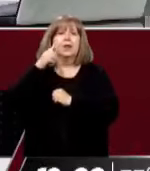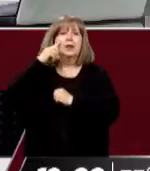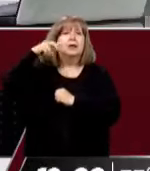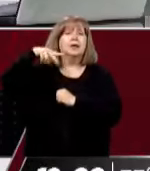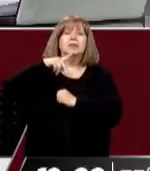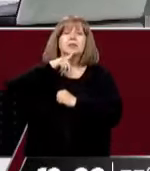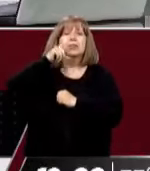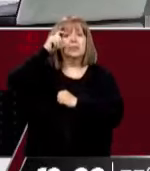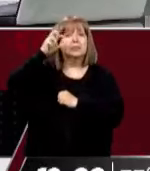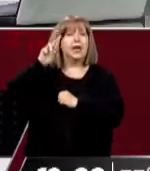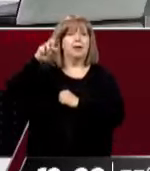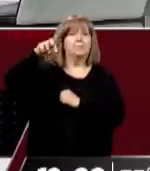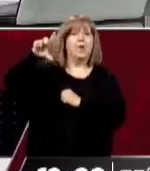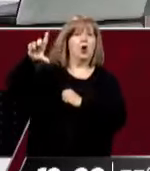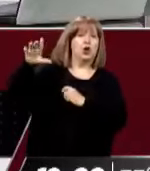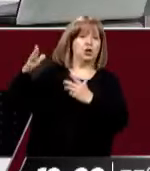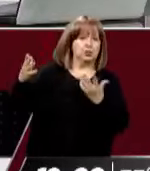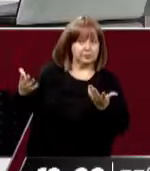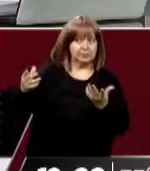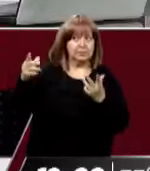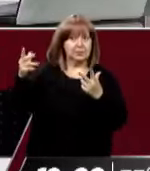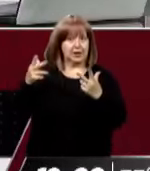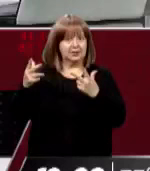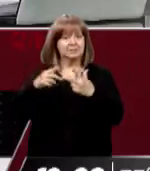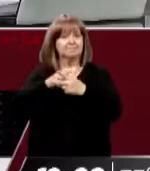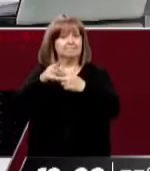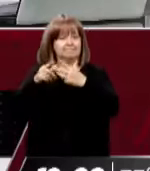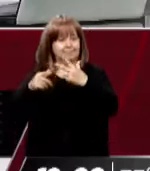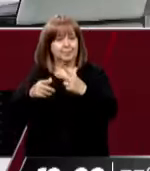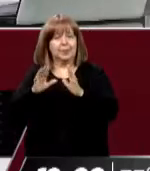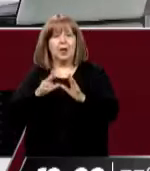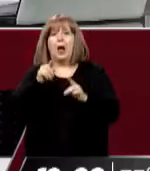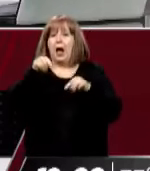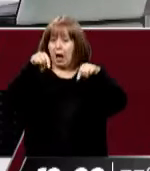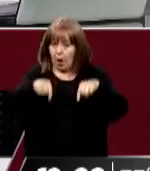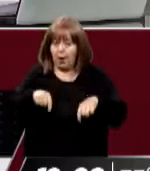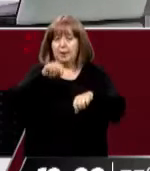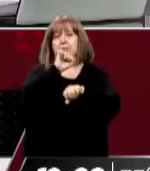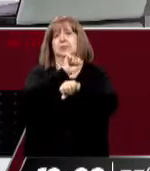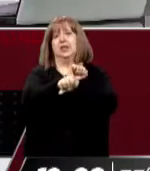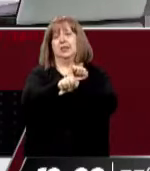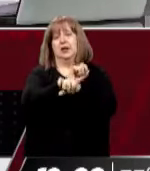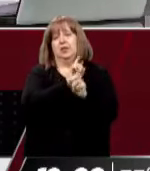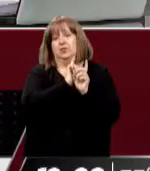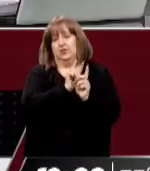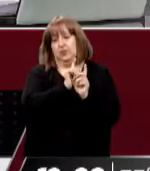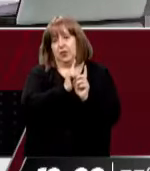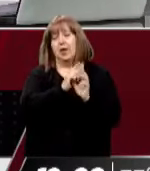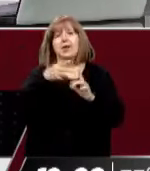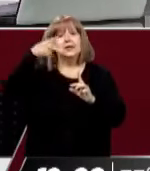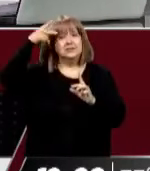que llegara o a la espera de esta, vamos a ver, de esta vía formal por parte del pedido de extradición de Chile,